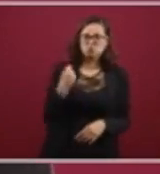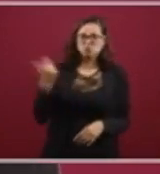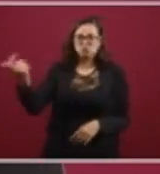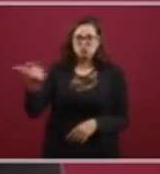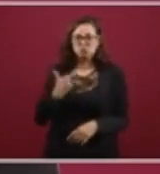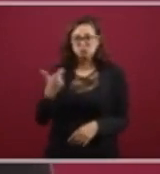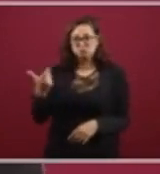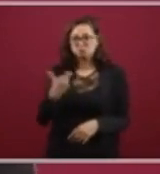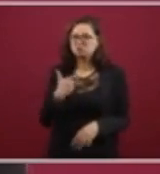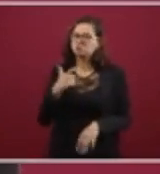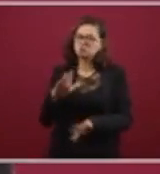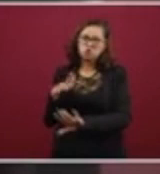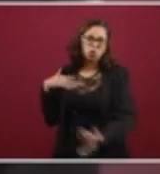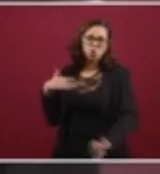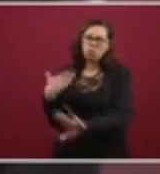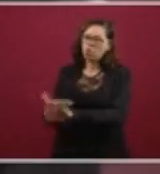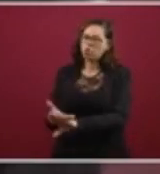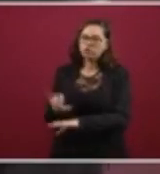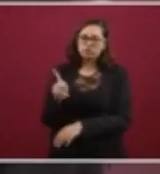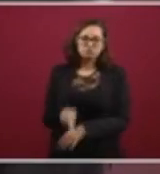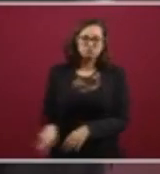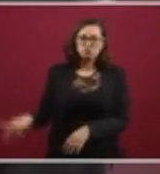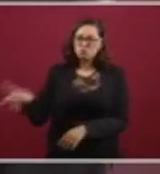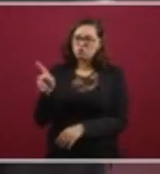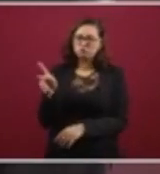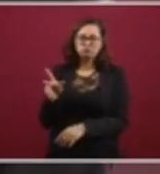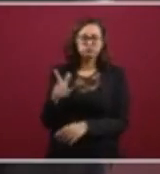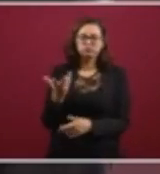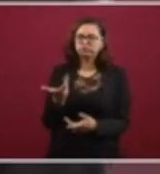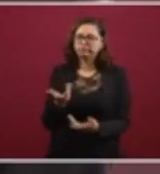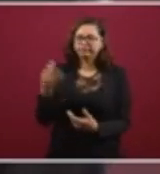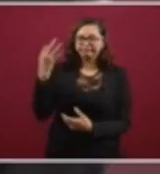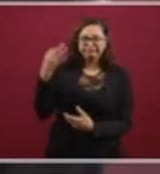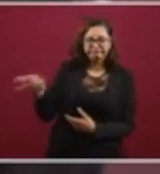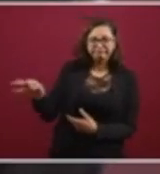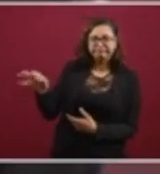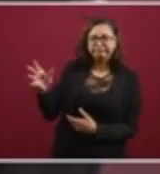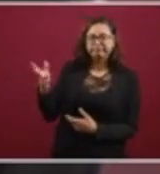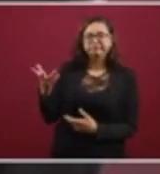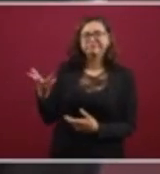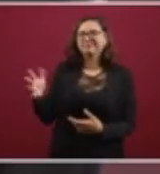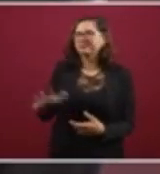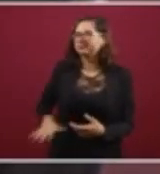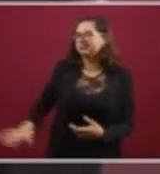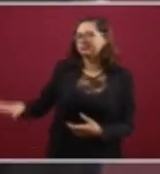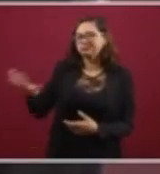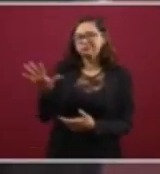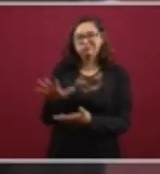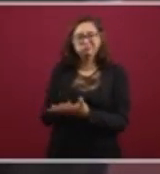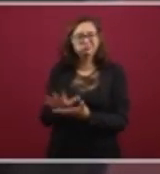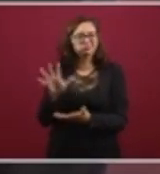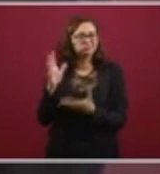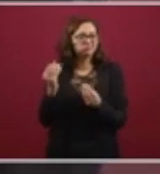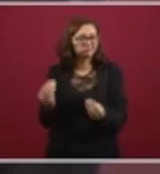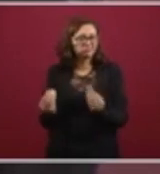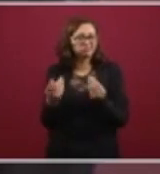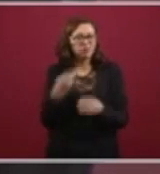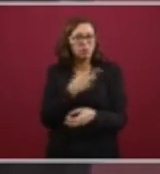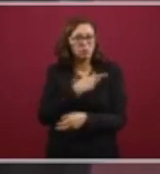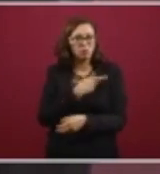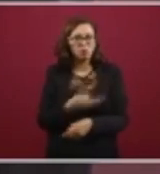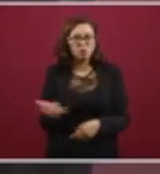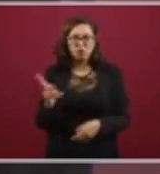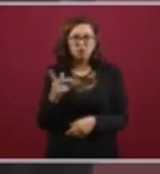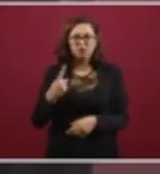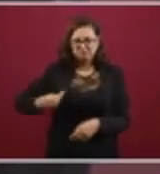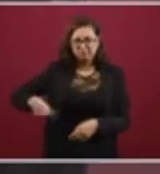es ofensivo al pueblo de México, sobre todo habiendo tanta pobreza. En eso no vamos a